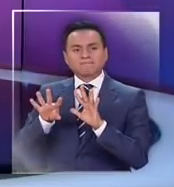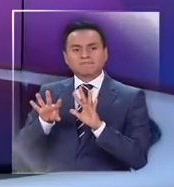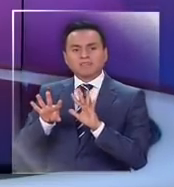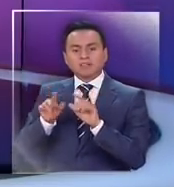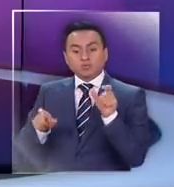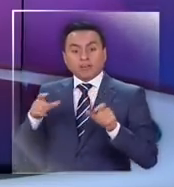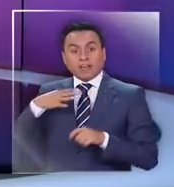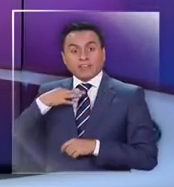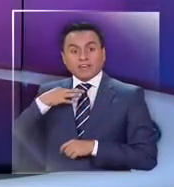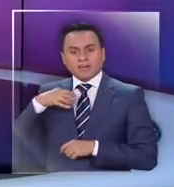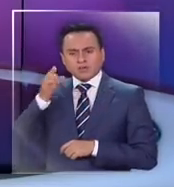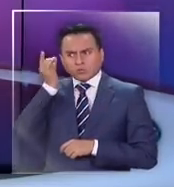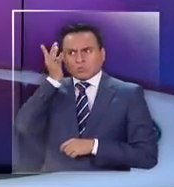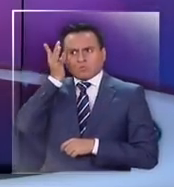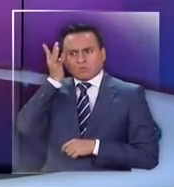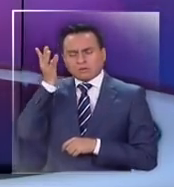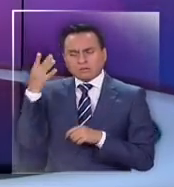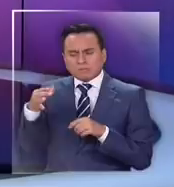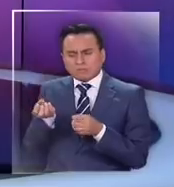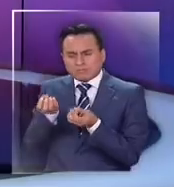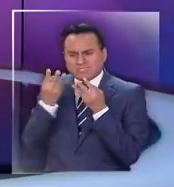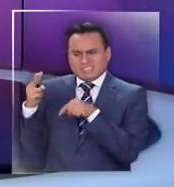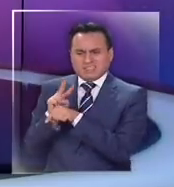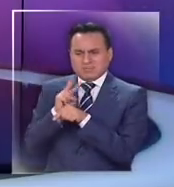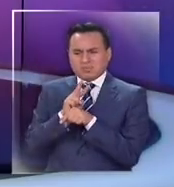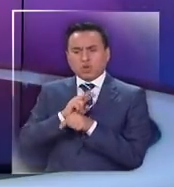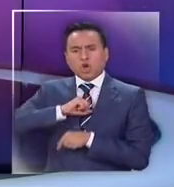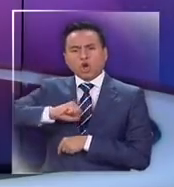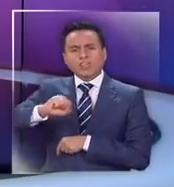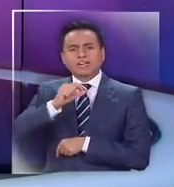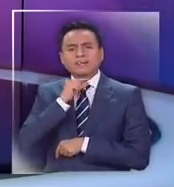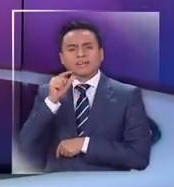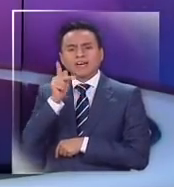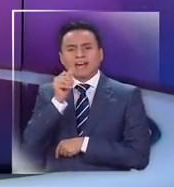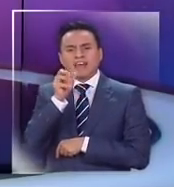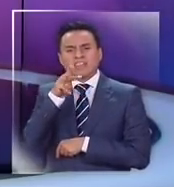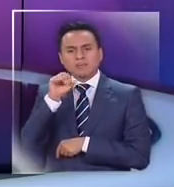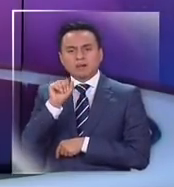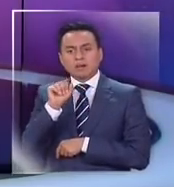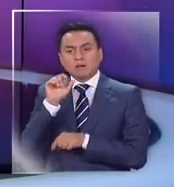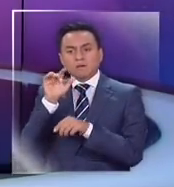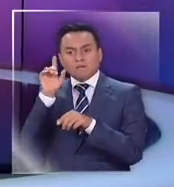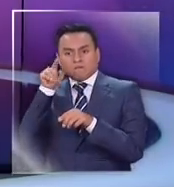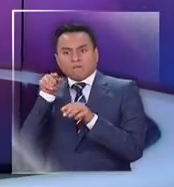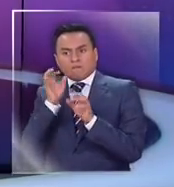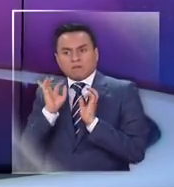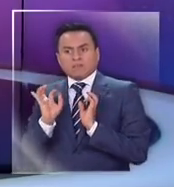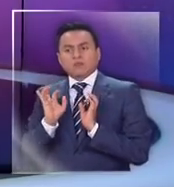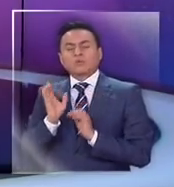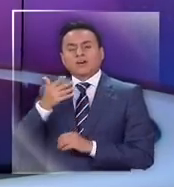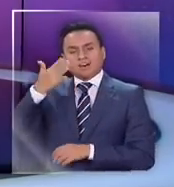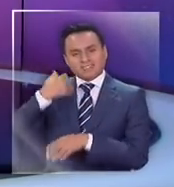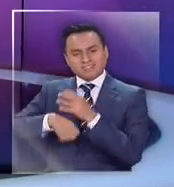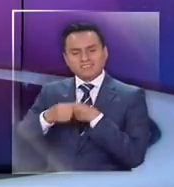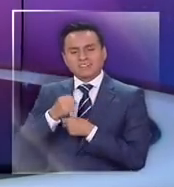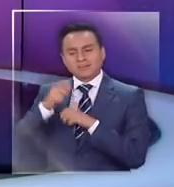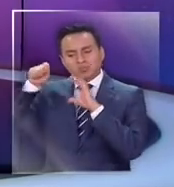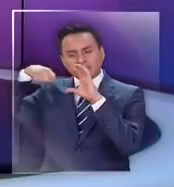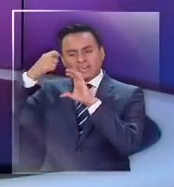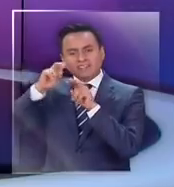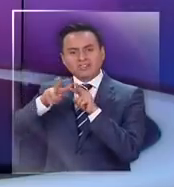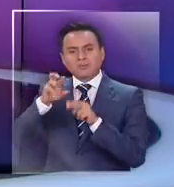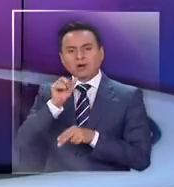la ciudadanía supo de los impactantes testimonios contra Caradima, un intocable aquellos años. El reportaje fue realizado por la